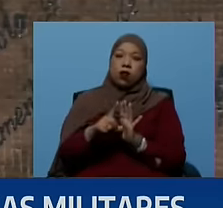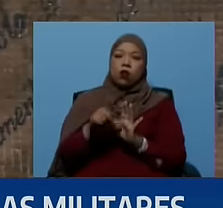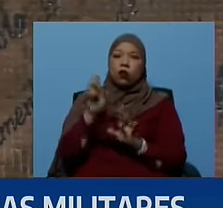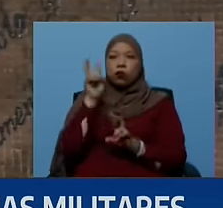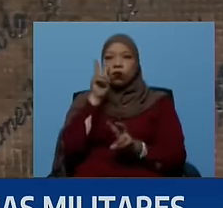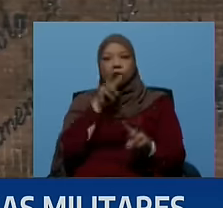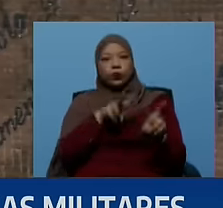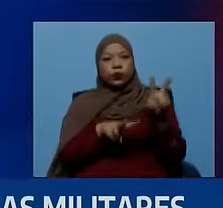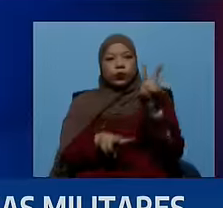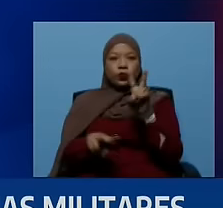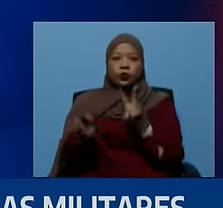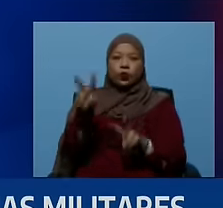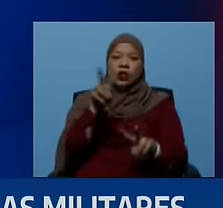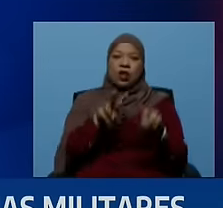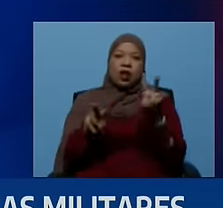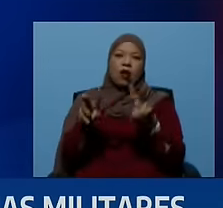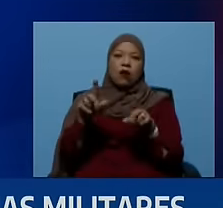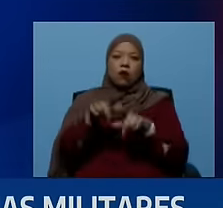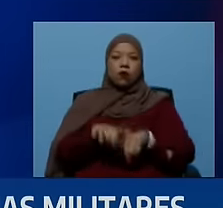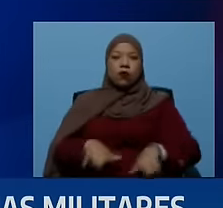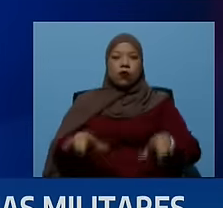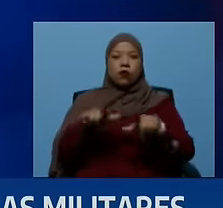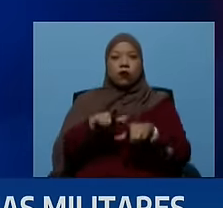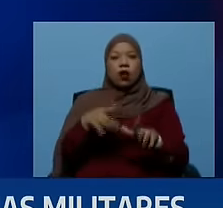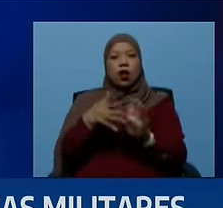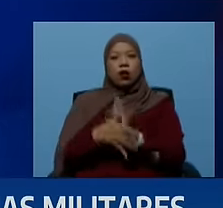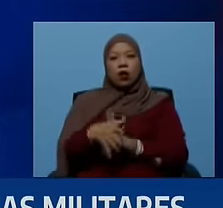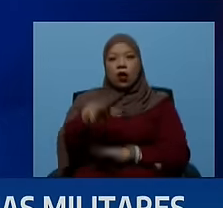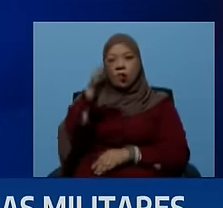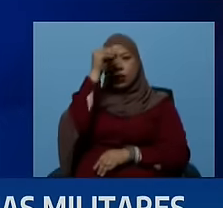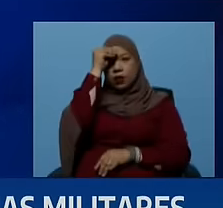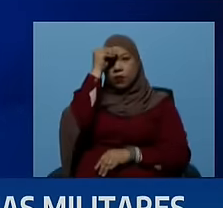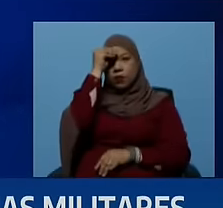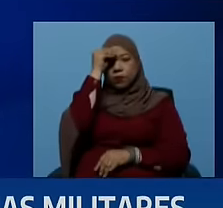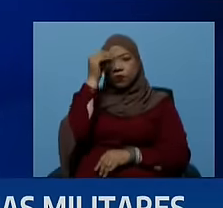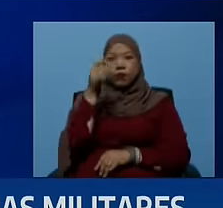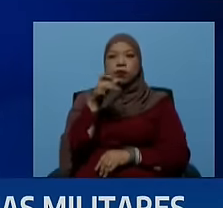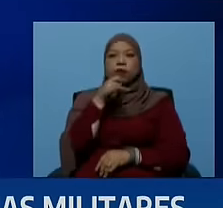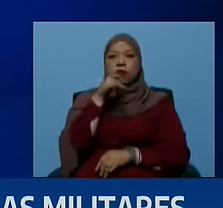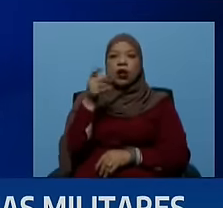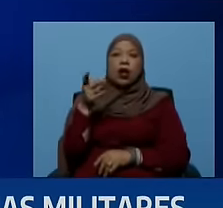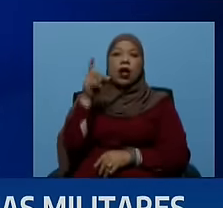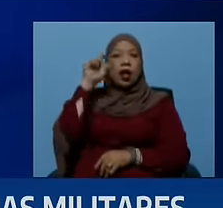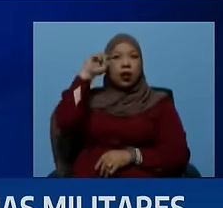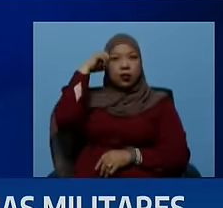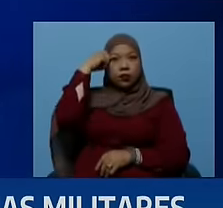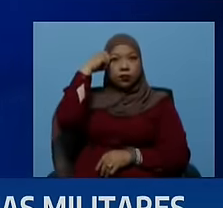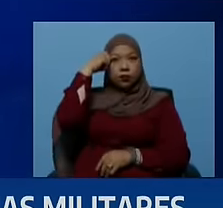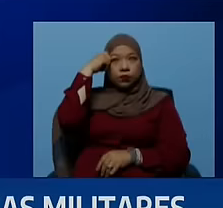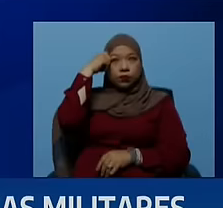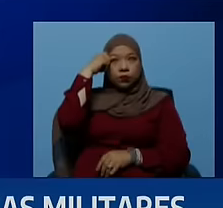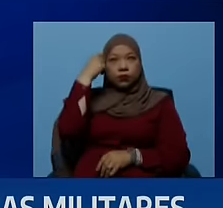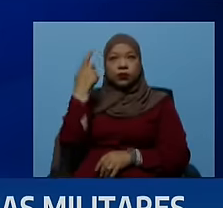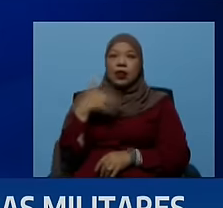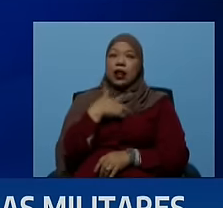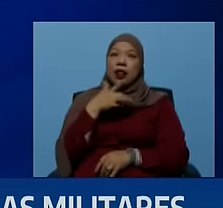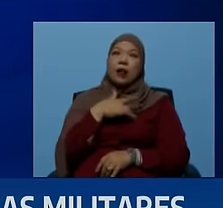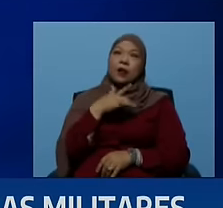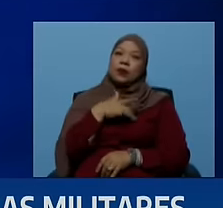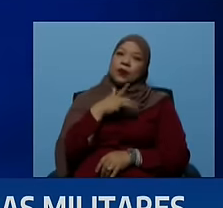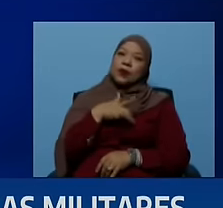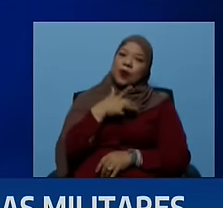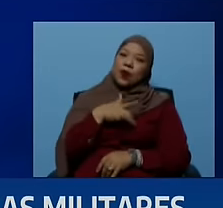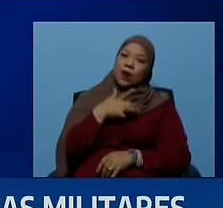y como ustedes entenderán brotan los recuerdos las